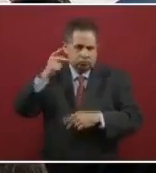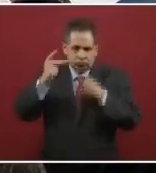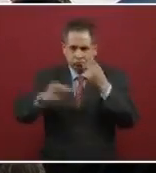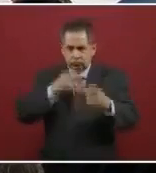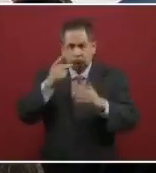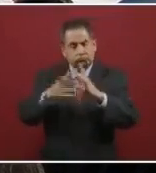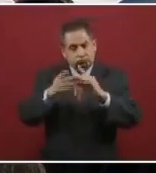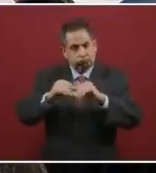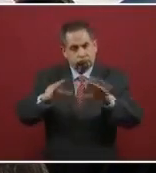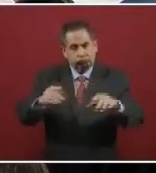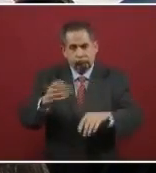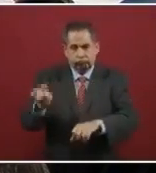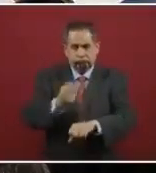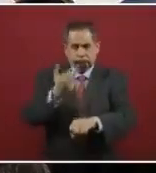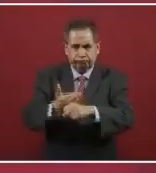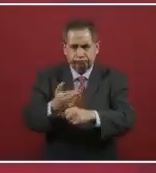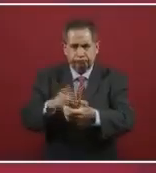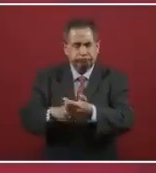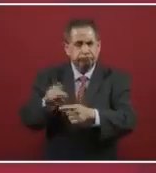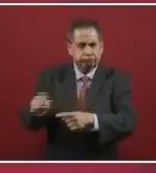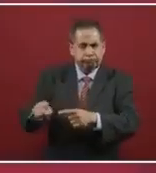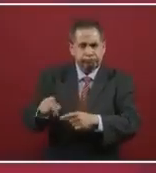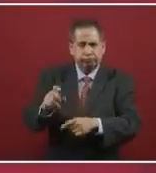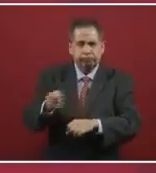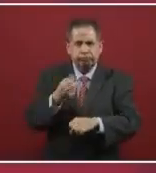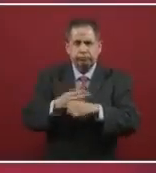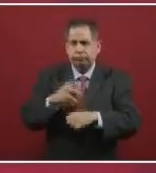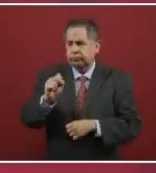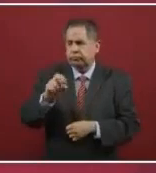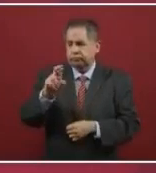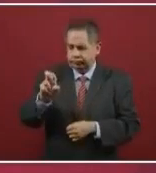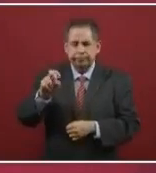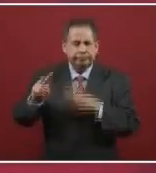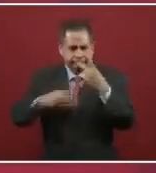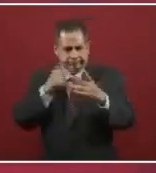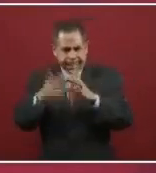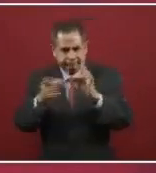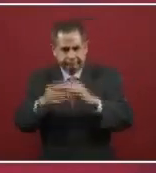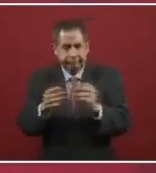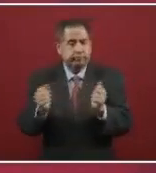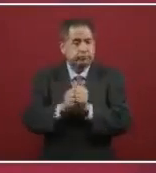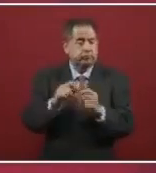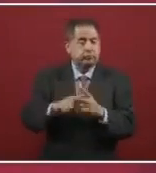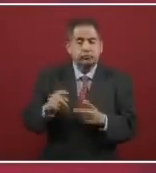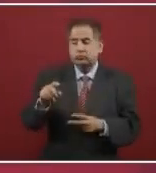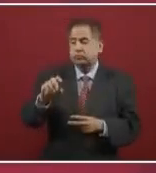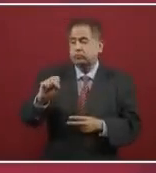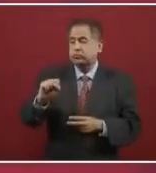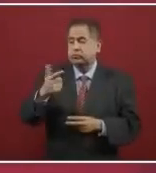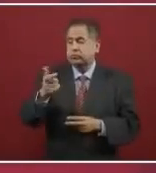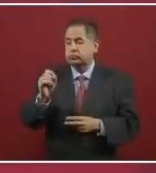el secretario de Relaciones Exteriores y la secretaria de Gobernación sobre este